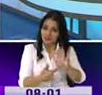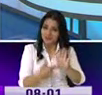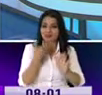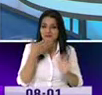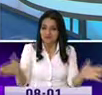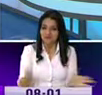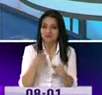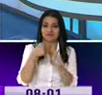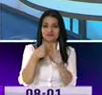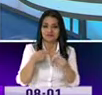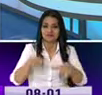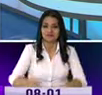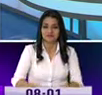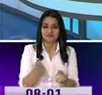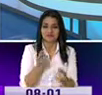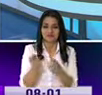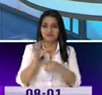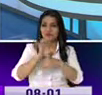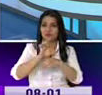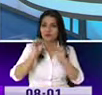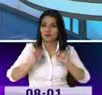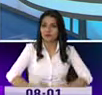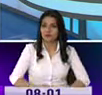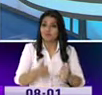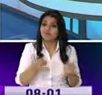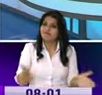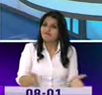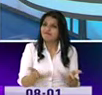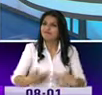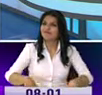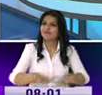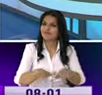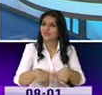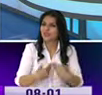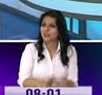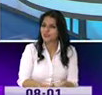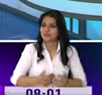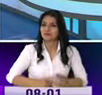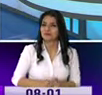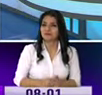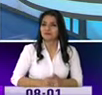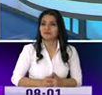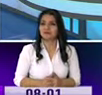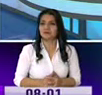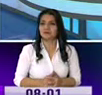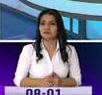todavía a nuestra querida selección. ¿Cuál es el ánimo por allá, Alison? Buenos días.